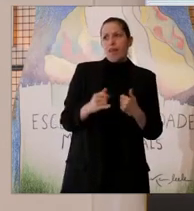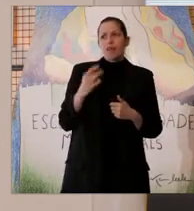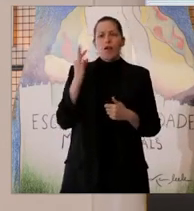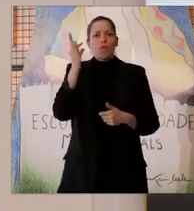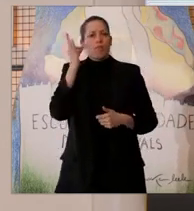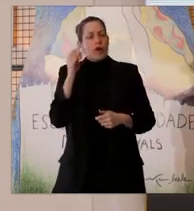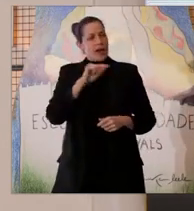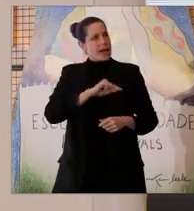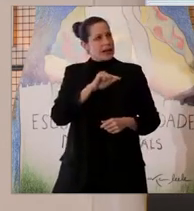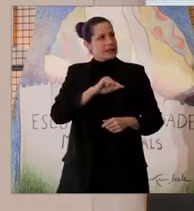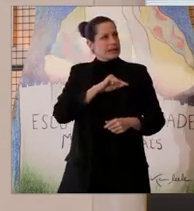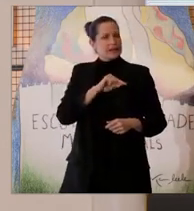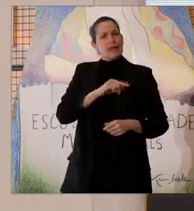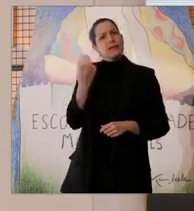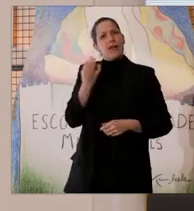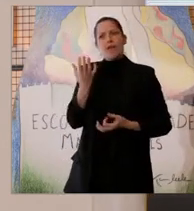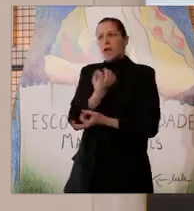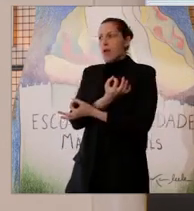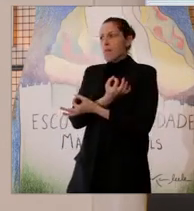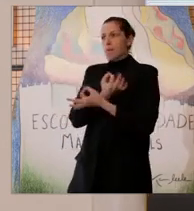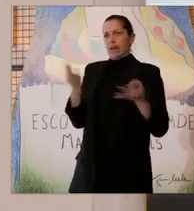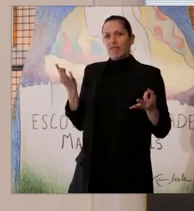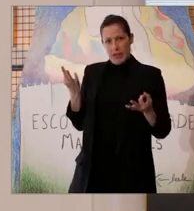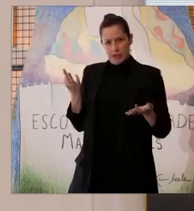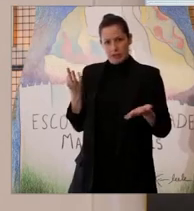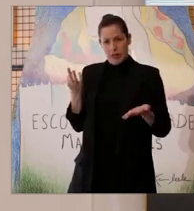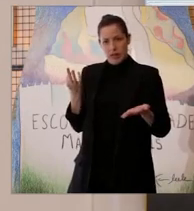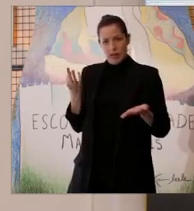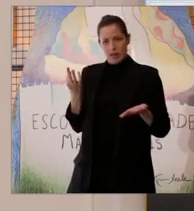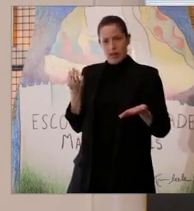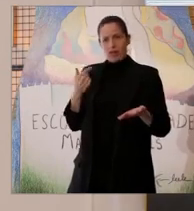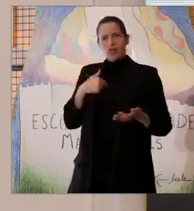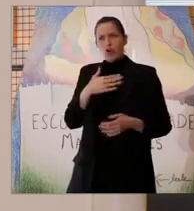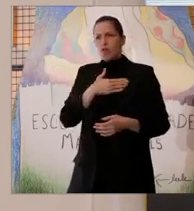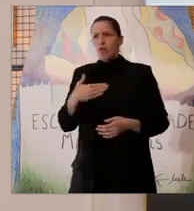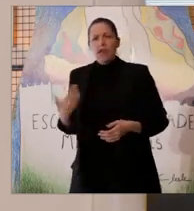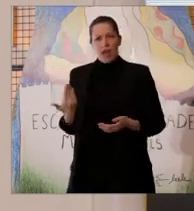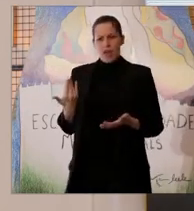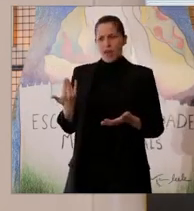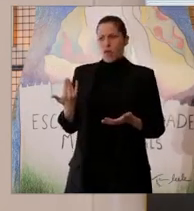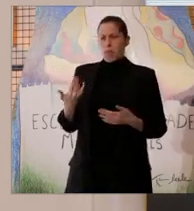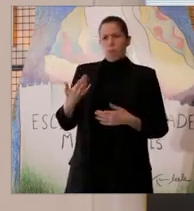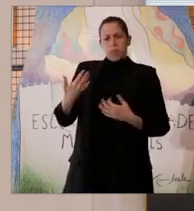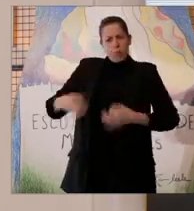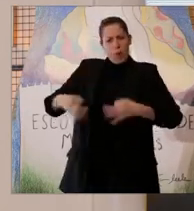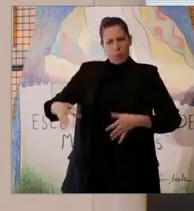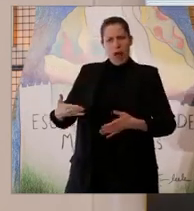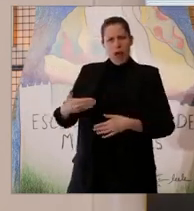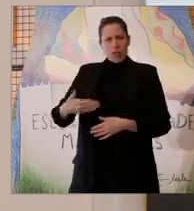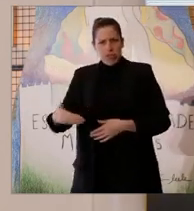cargo tiene que ser perfecta los hombres no yo reivindico mi derecho a ser mediocre mala persona